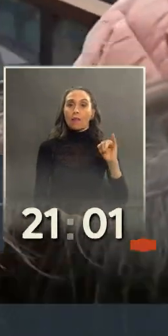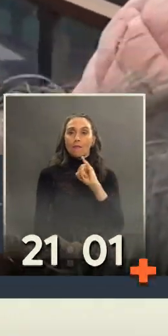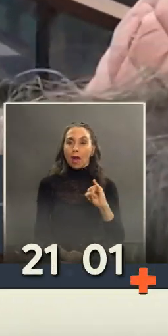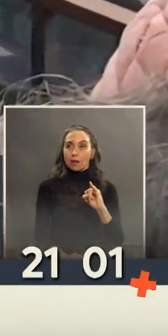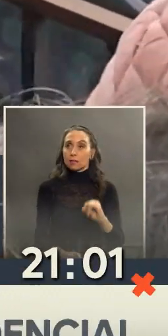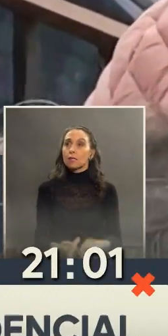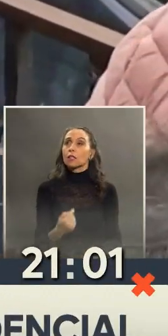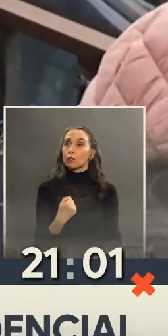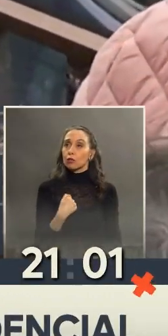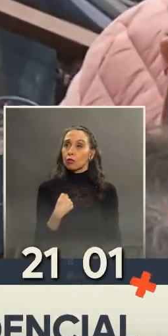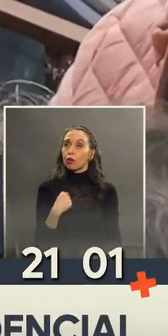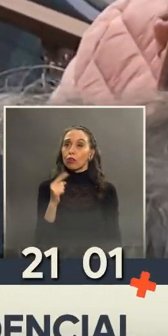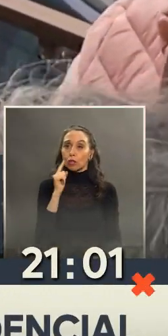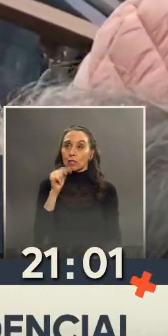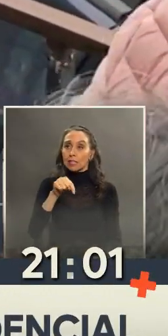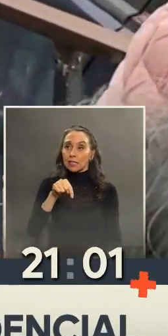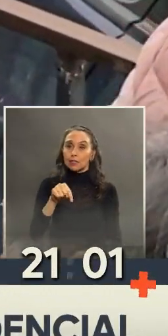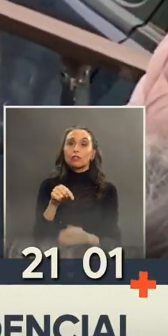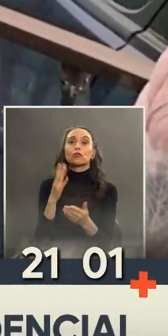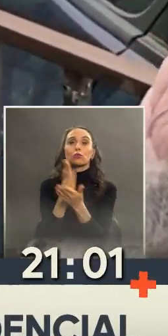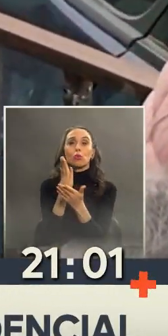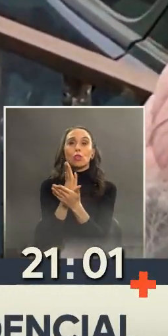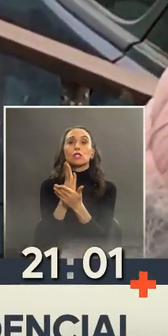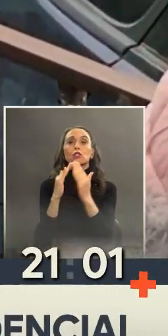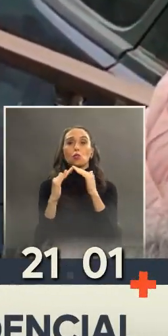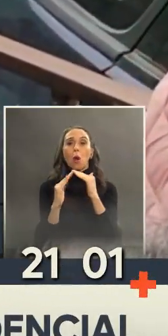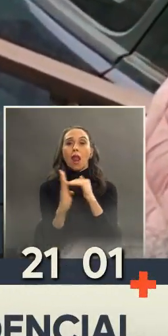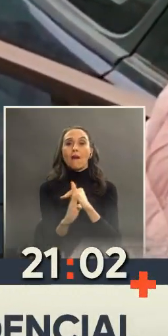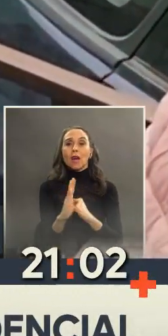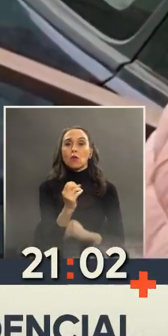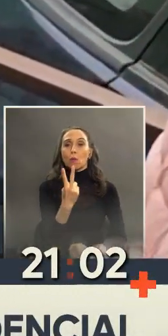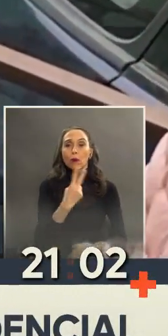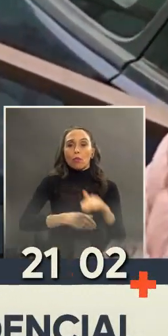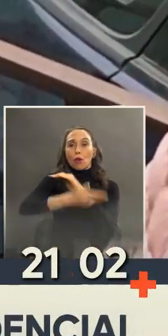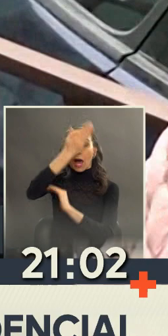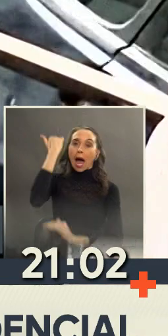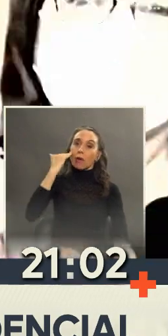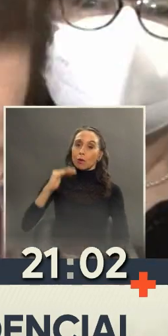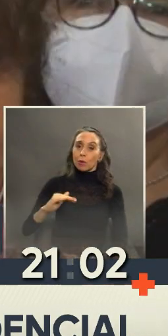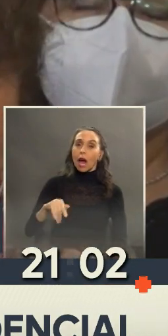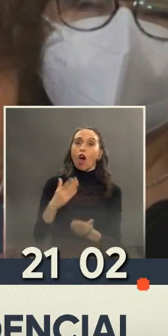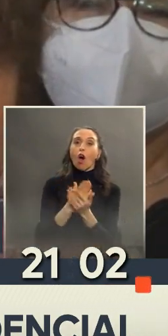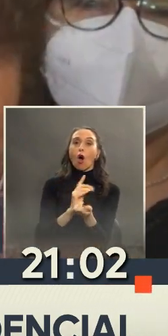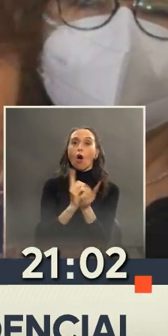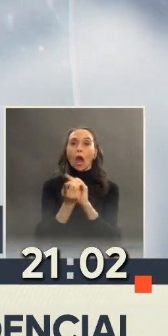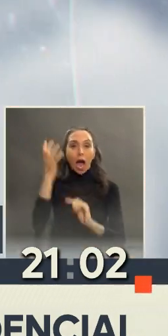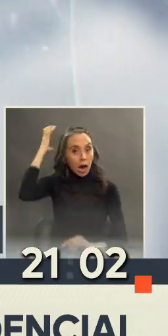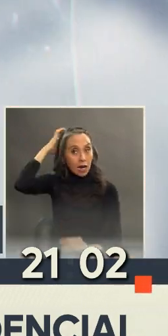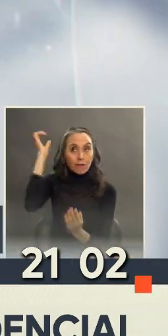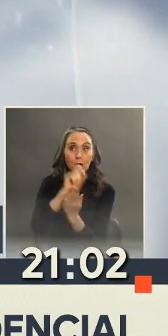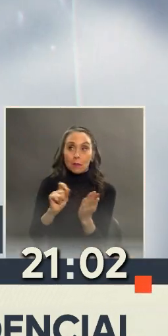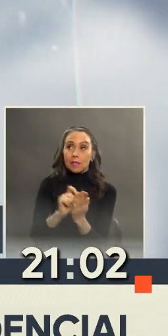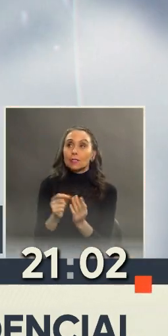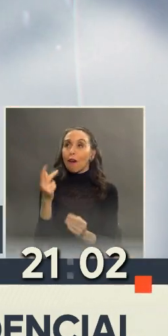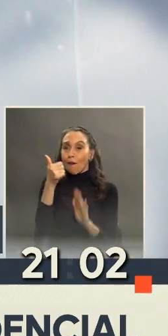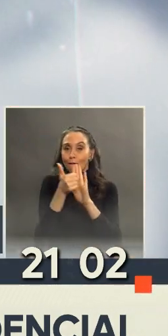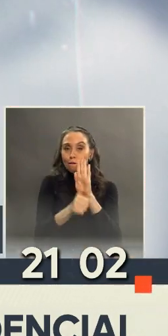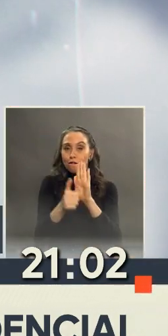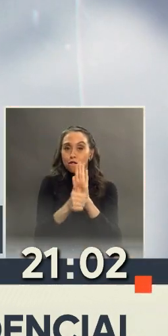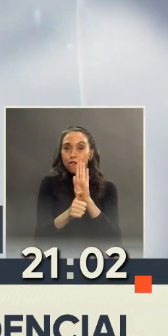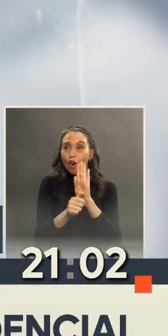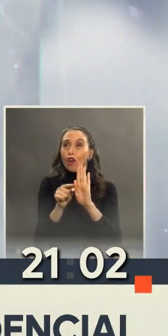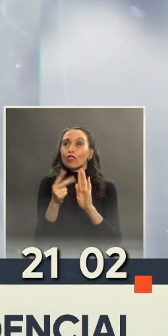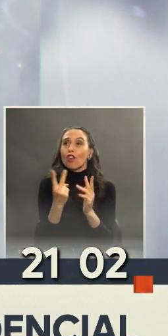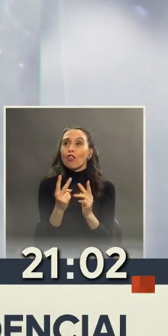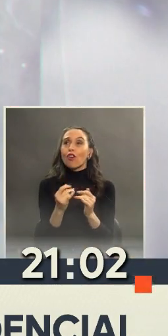Yo estuve aquí en la escuela básica número 2 en ese tiempo, hoy día se llama Escuela Gabriela Mistral. Ahí estamos con ella